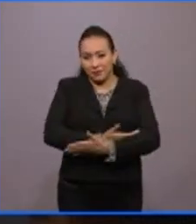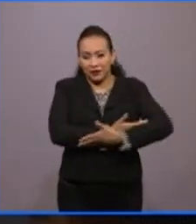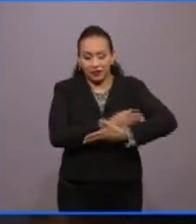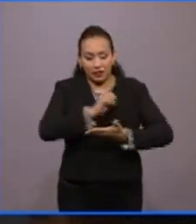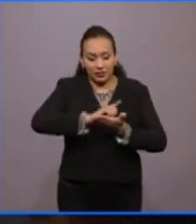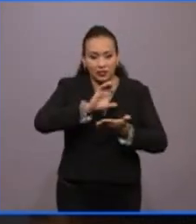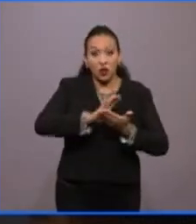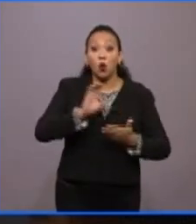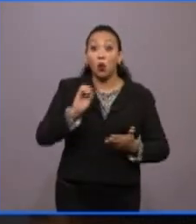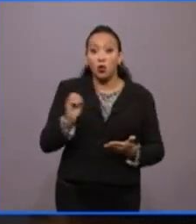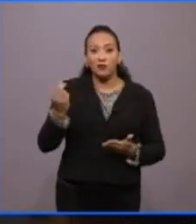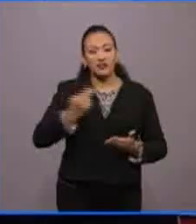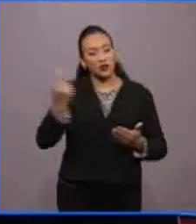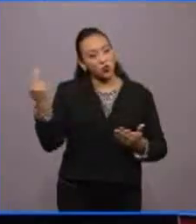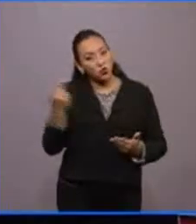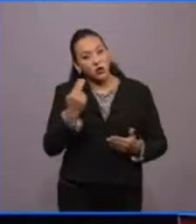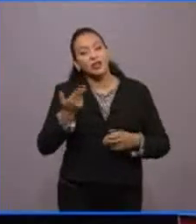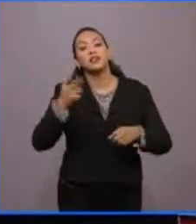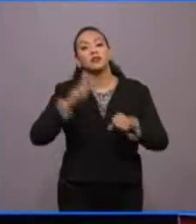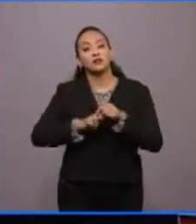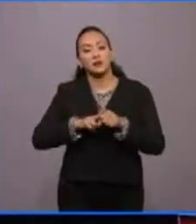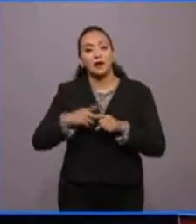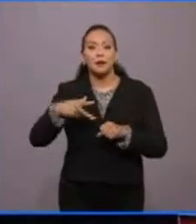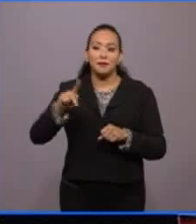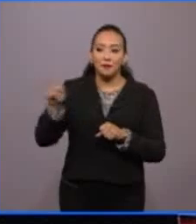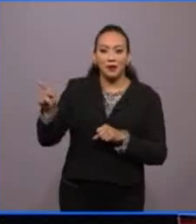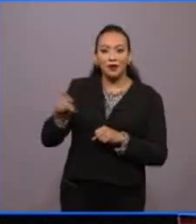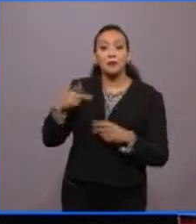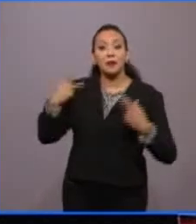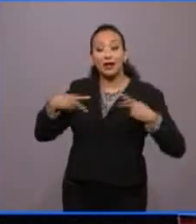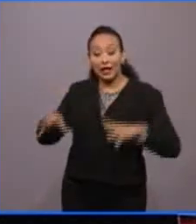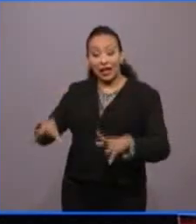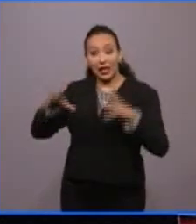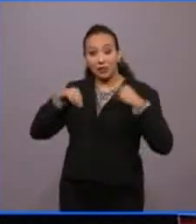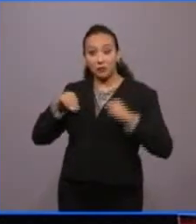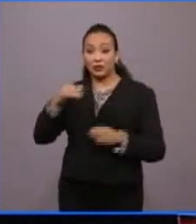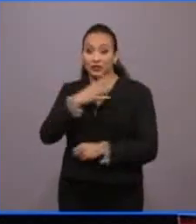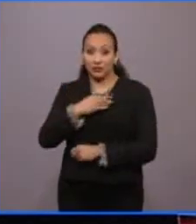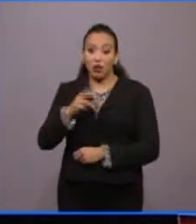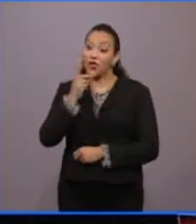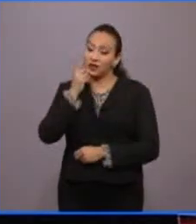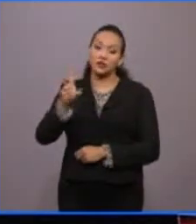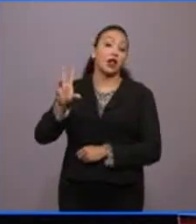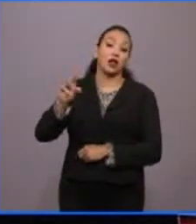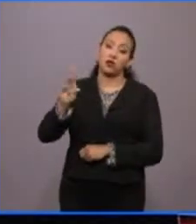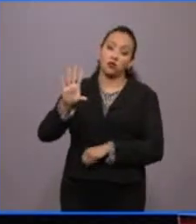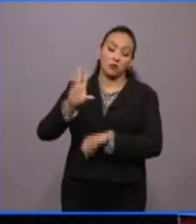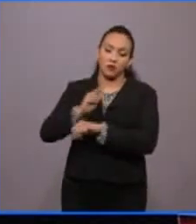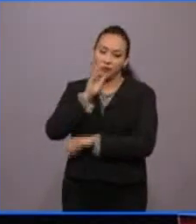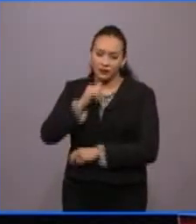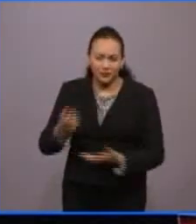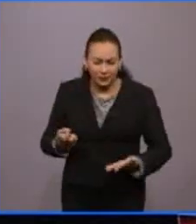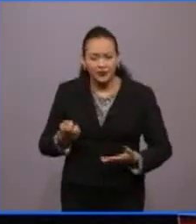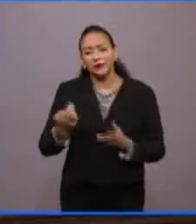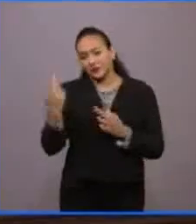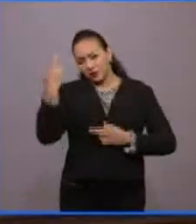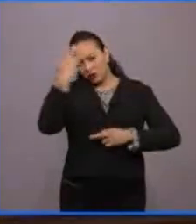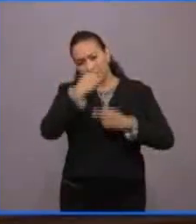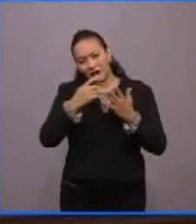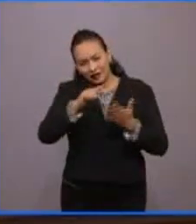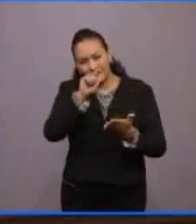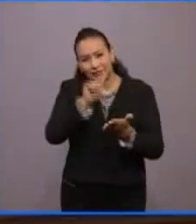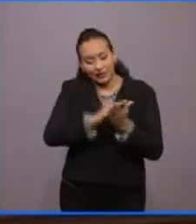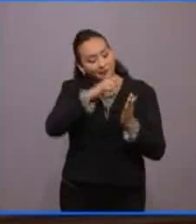de atención médica hospitalaria, pero no a las personas adoptantes. En otro asunto, declaró válido el proceso legislativo por el que